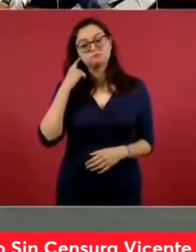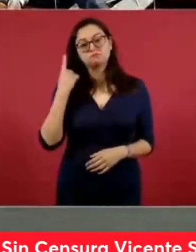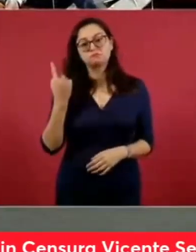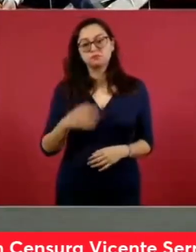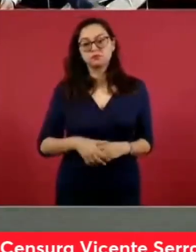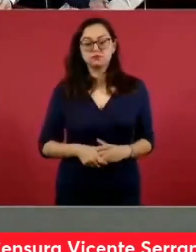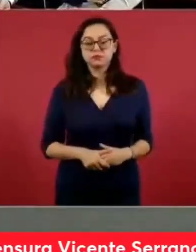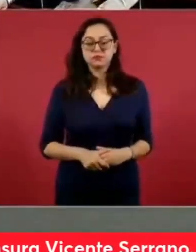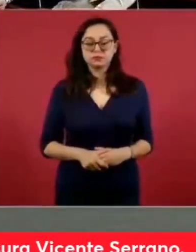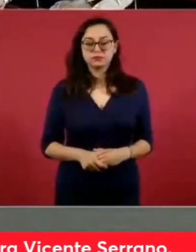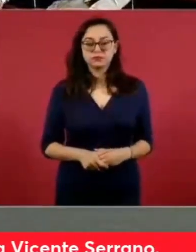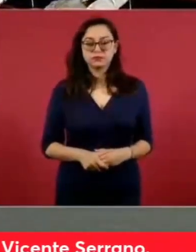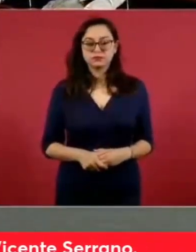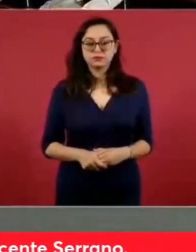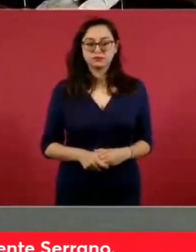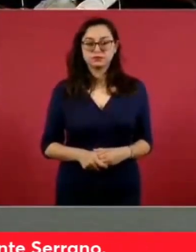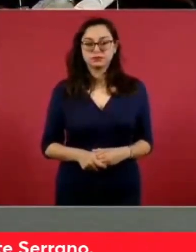ayudas.